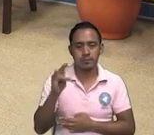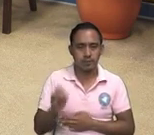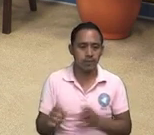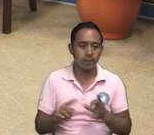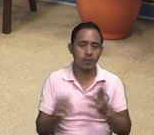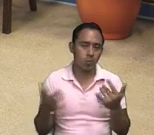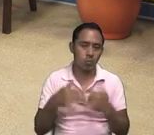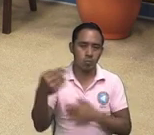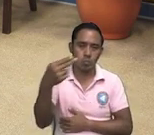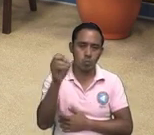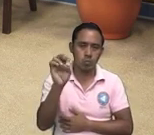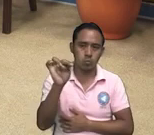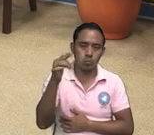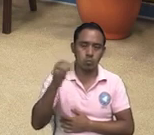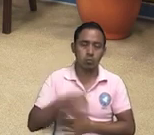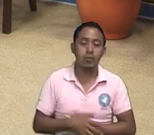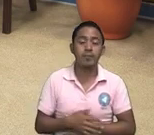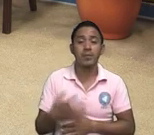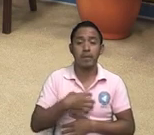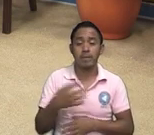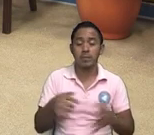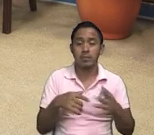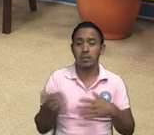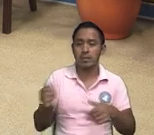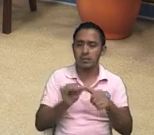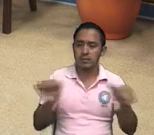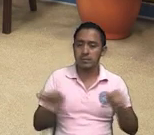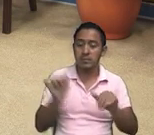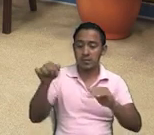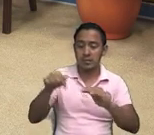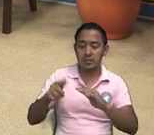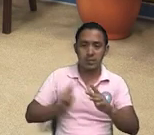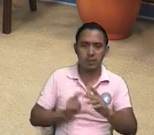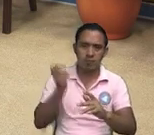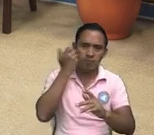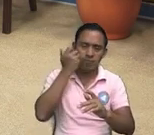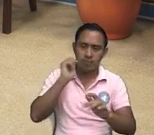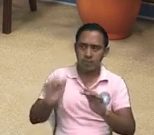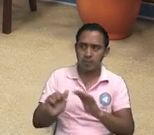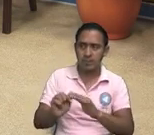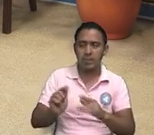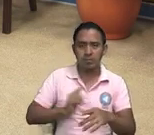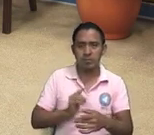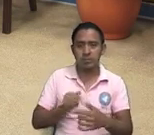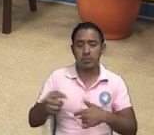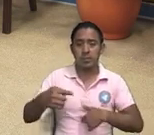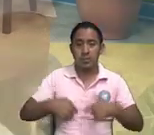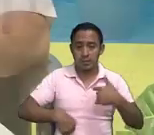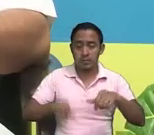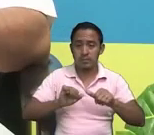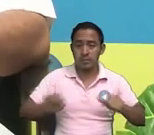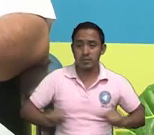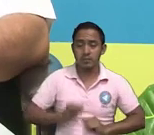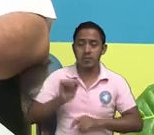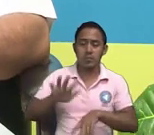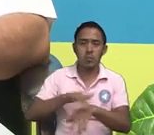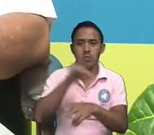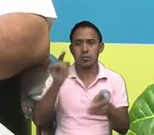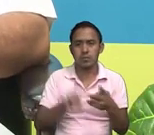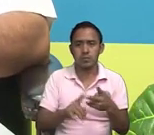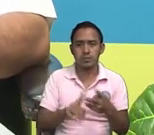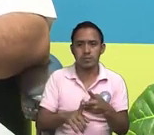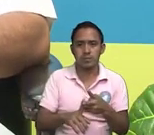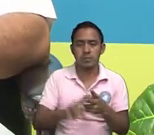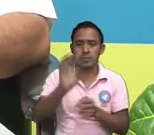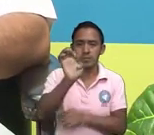hay parásitos que viven dentro del animal, que hacen un ciclo de vida dentro del animal, y hay otros parásitos que le